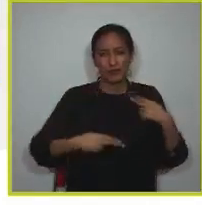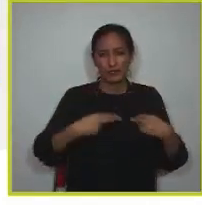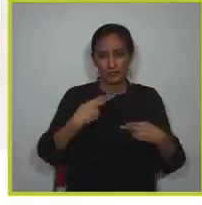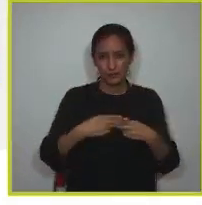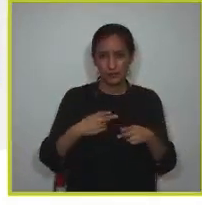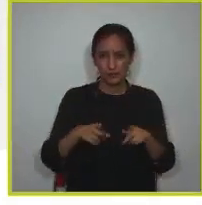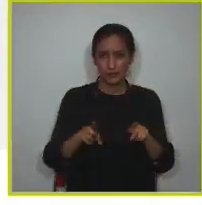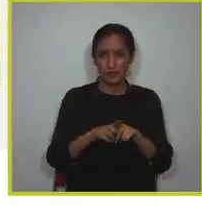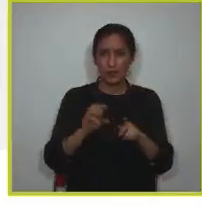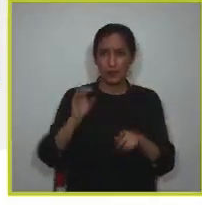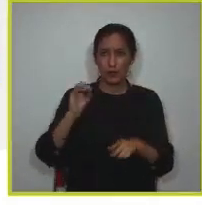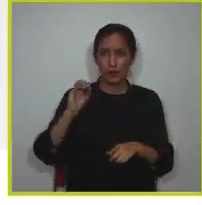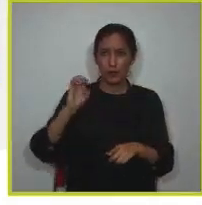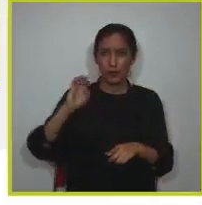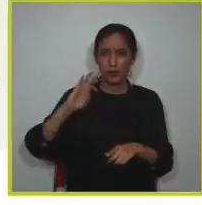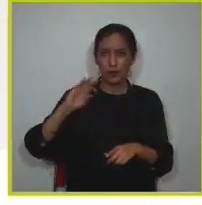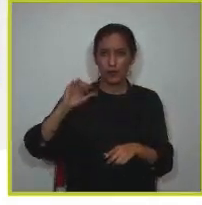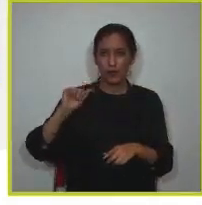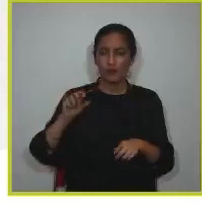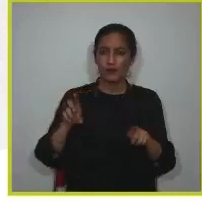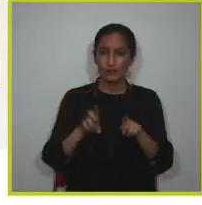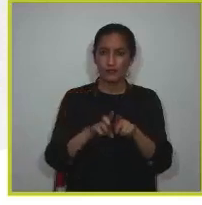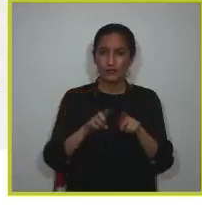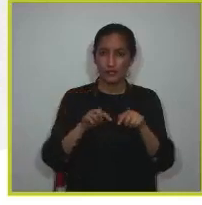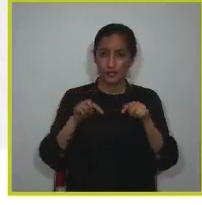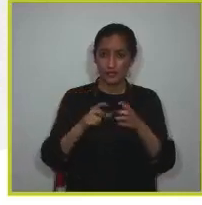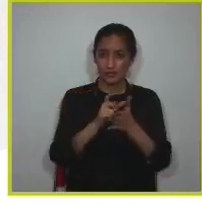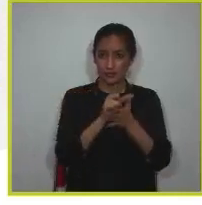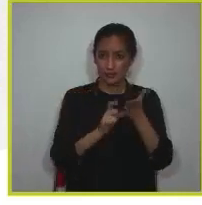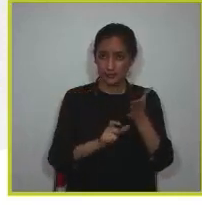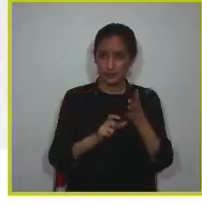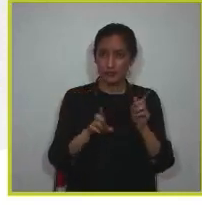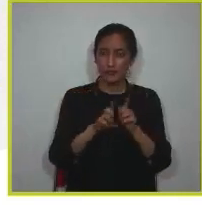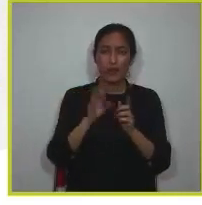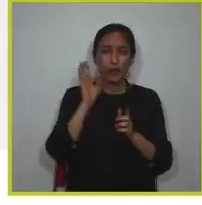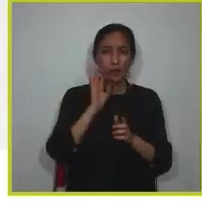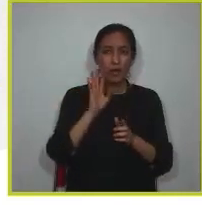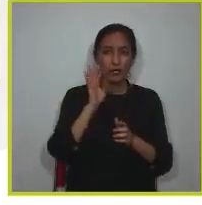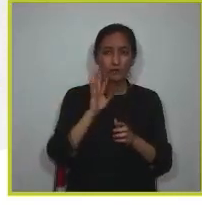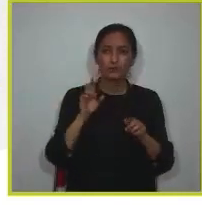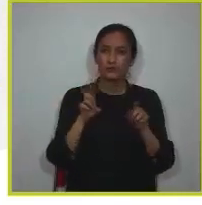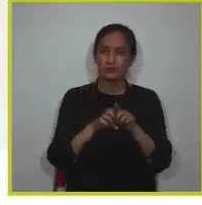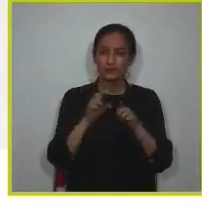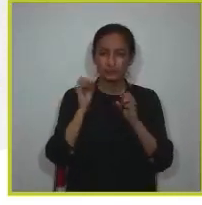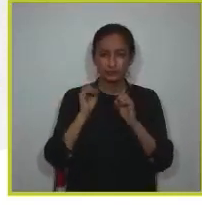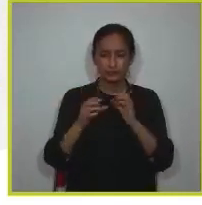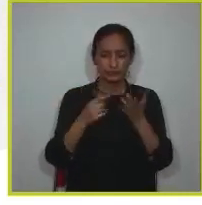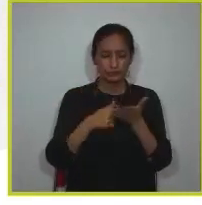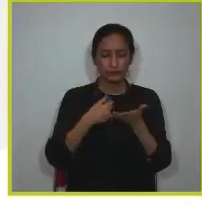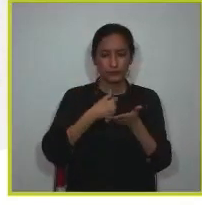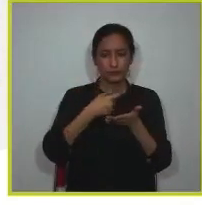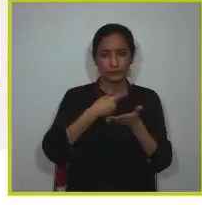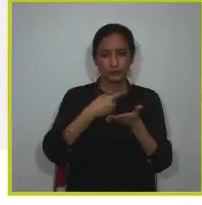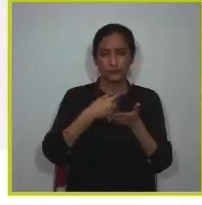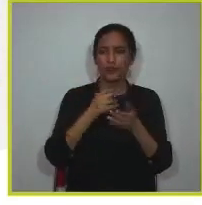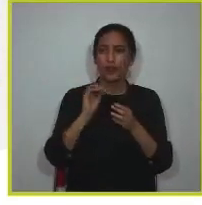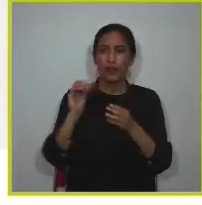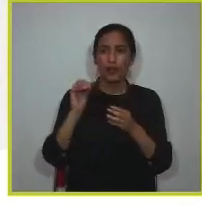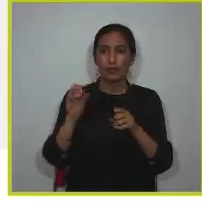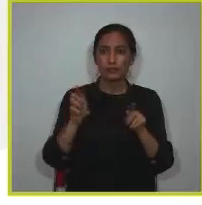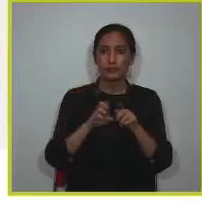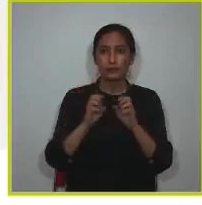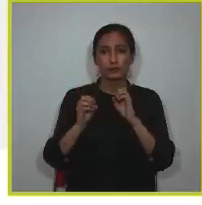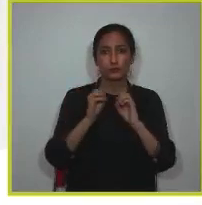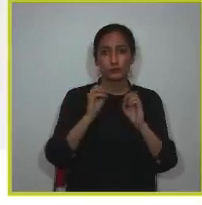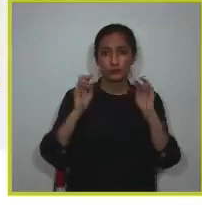lo efa ha tratado a través de este aplicativo que reporta residuos dar una solución al tema pero